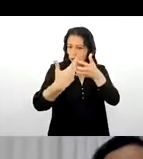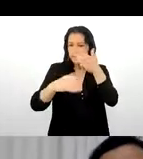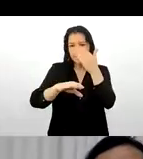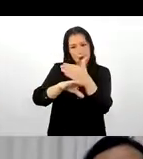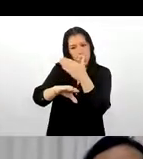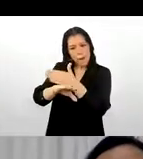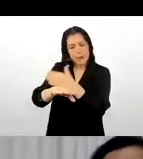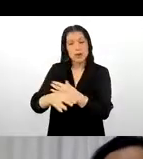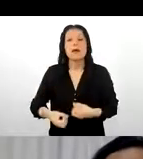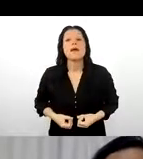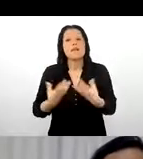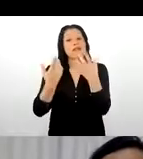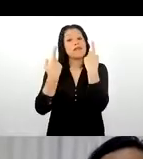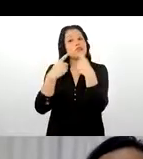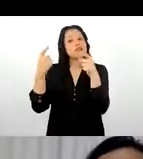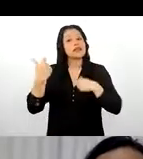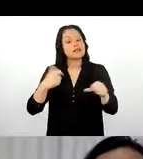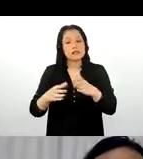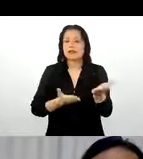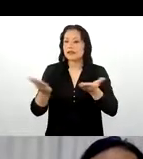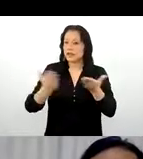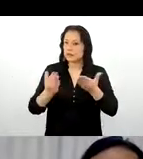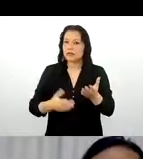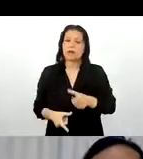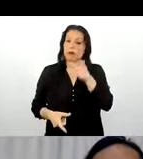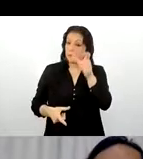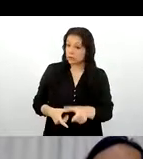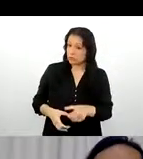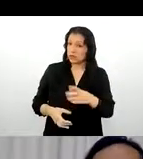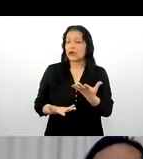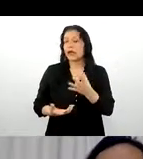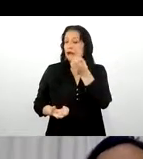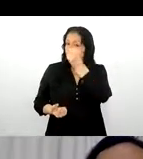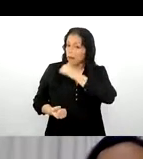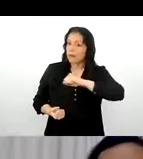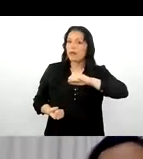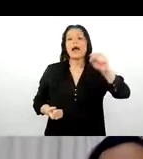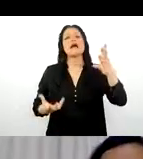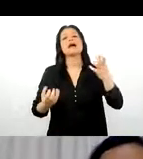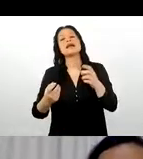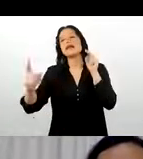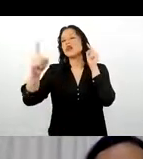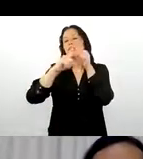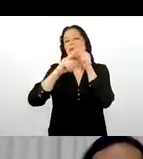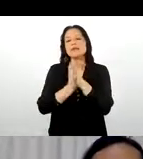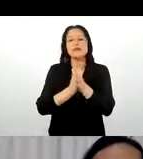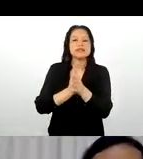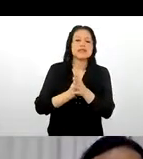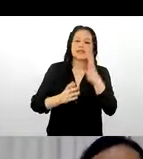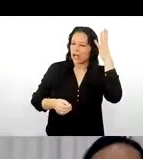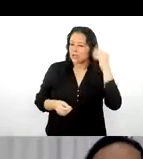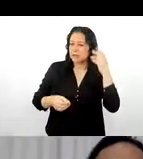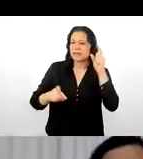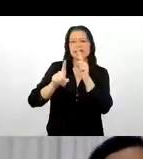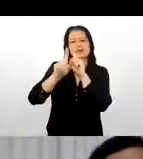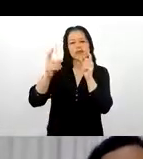ofrecer actividades y servicios para un viajero que, como repito, va a buscar ahora estas experiencias que lo